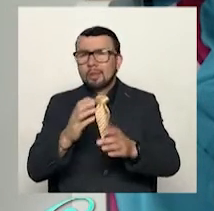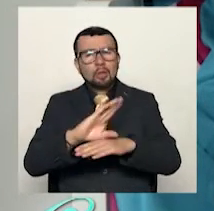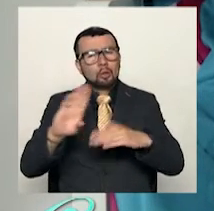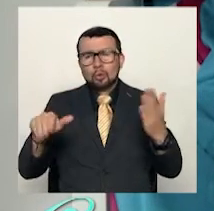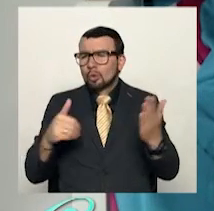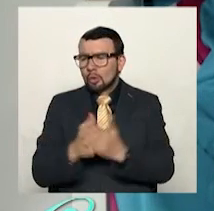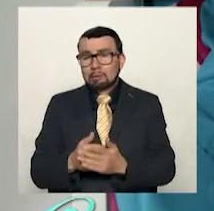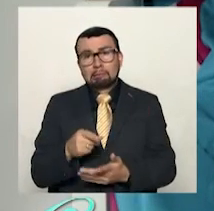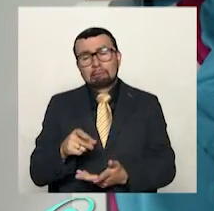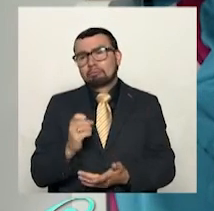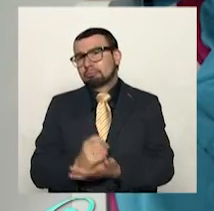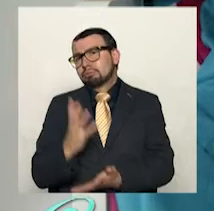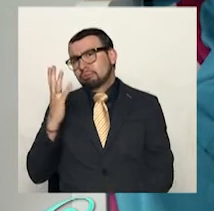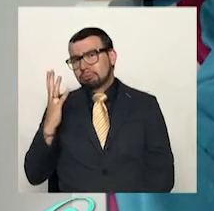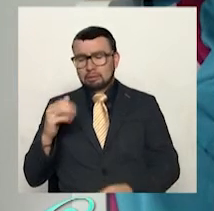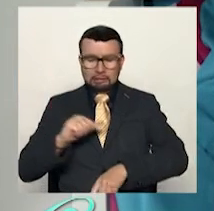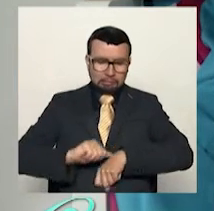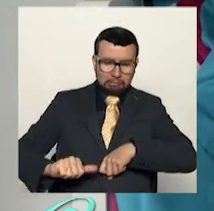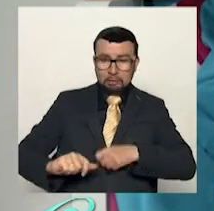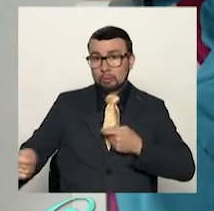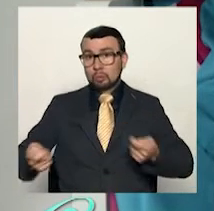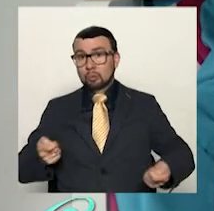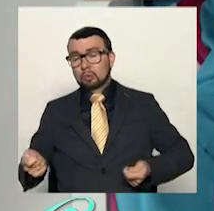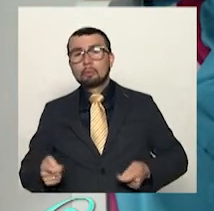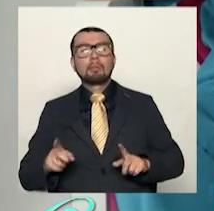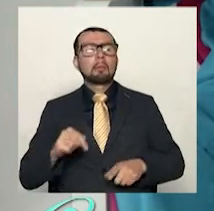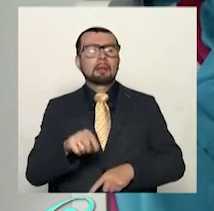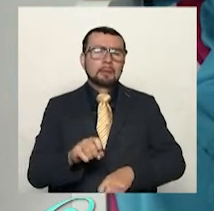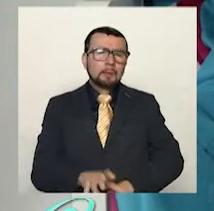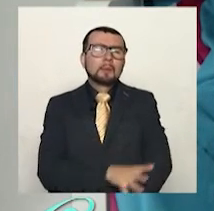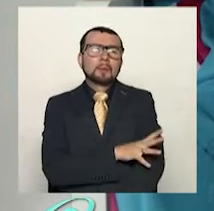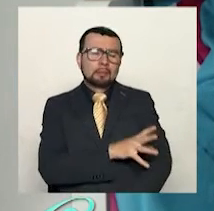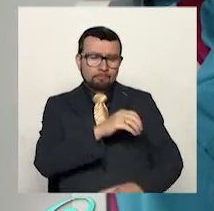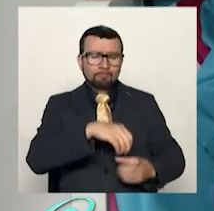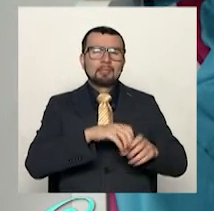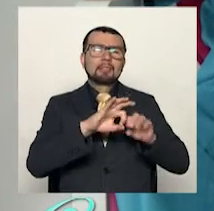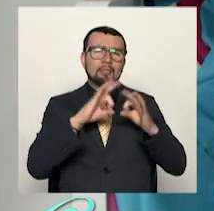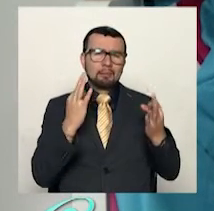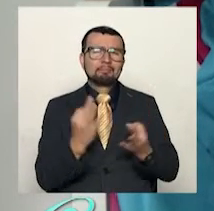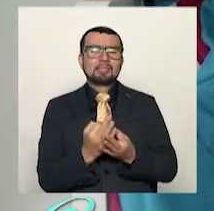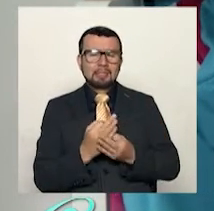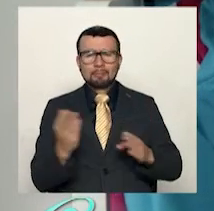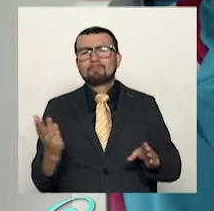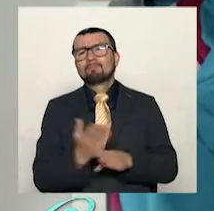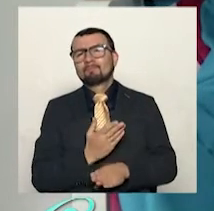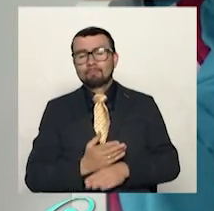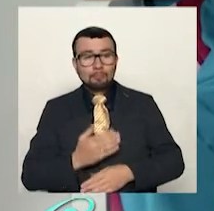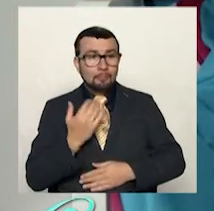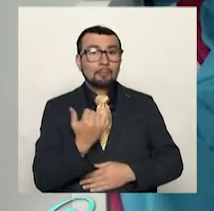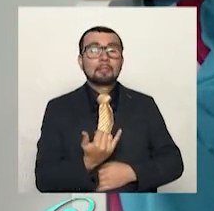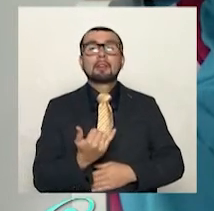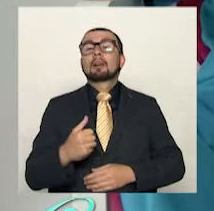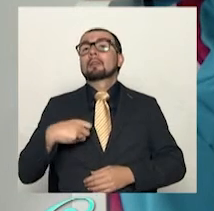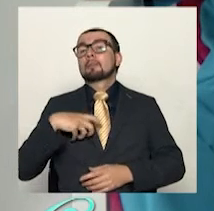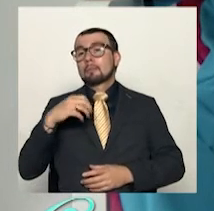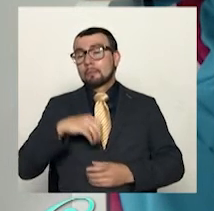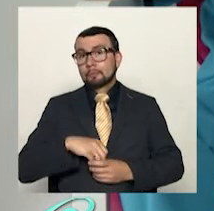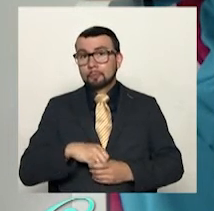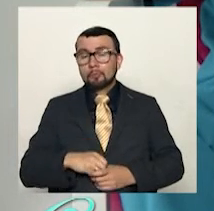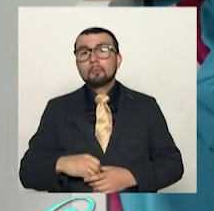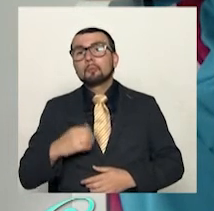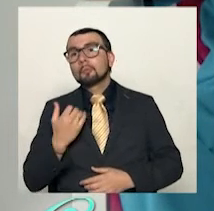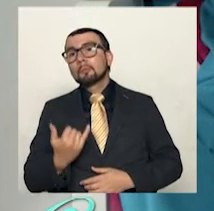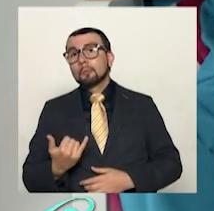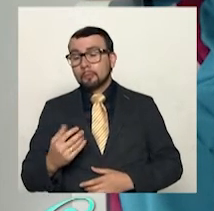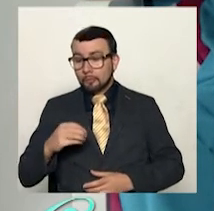mucho más costoso, y ni qué decir el componente emocional y familiar de una persona que llegue con un cuadro clínico que lo ponga al borde de